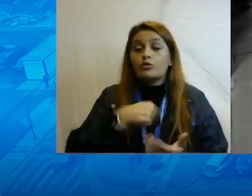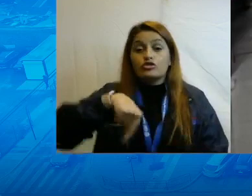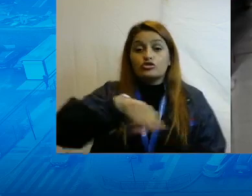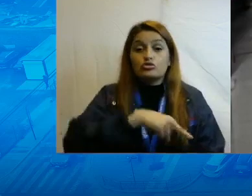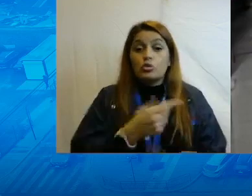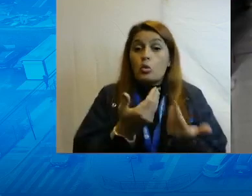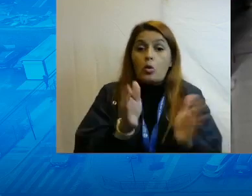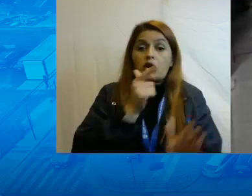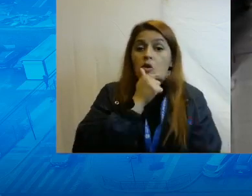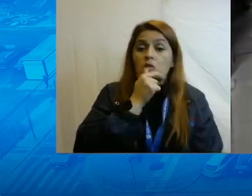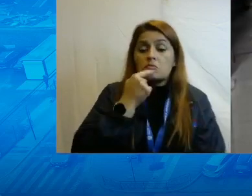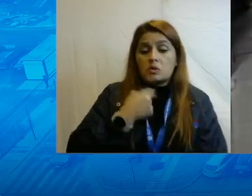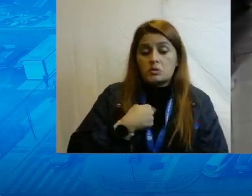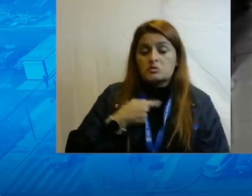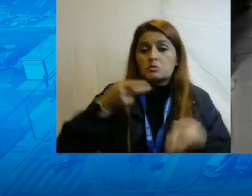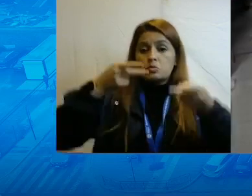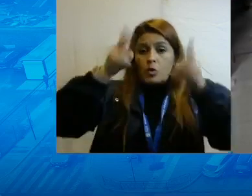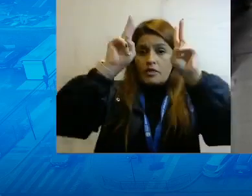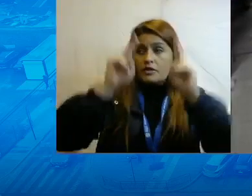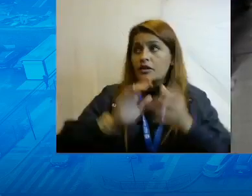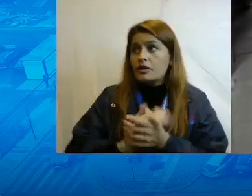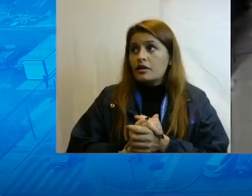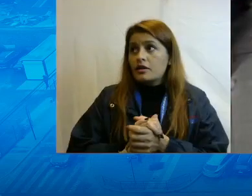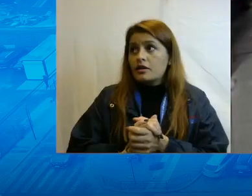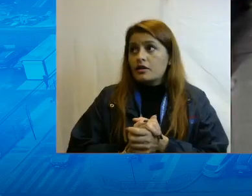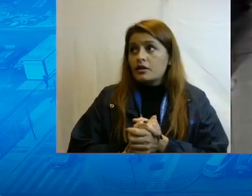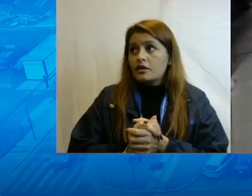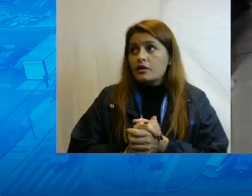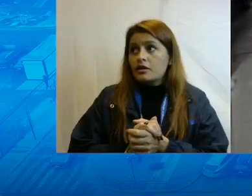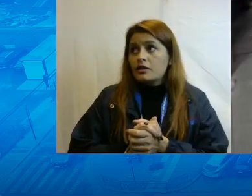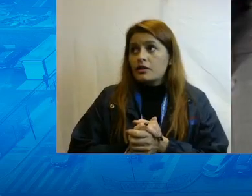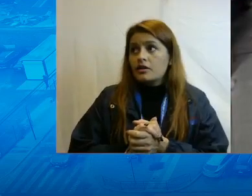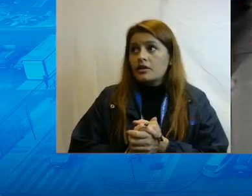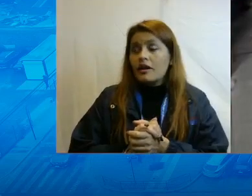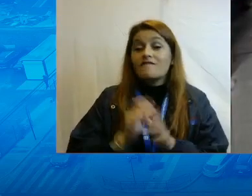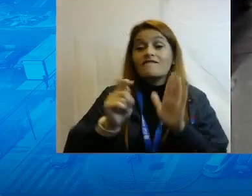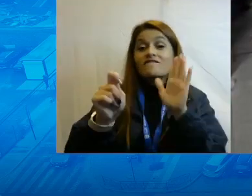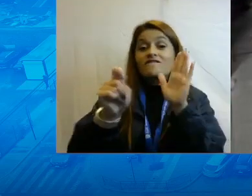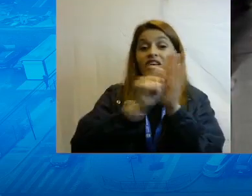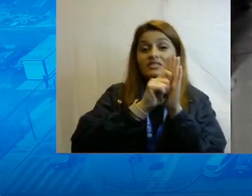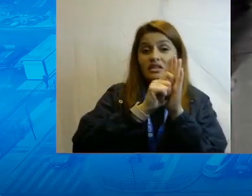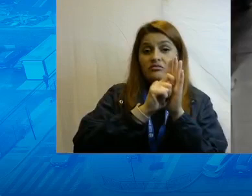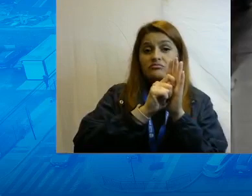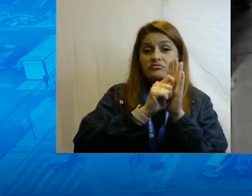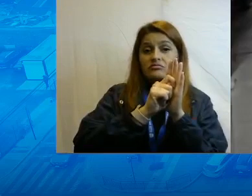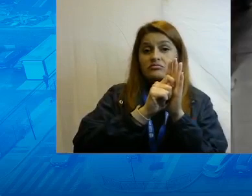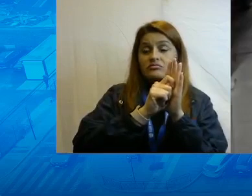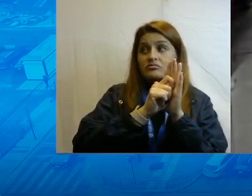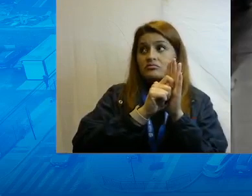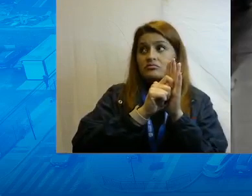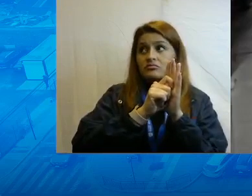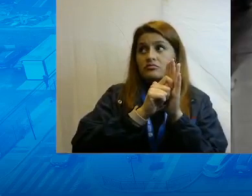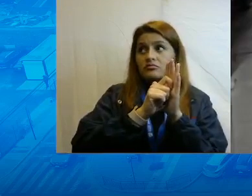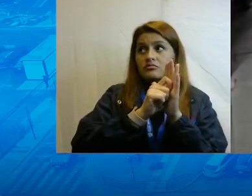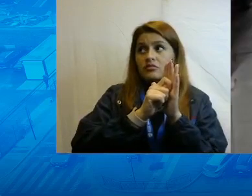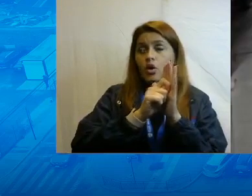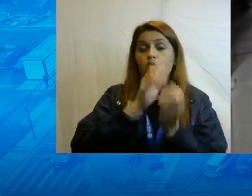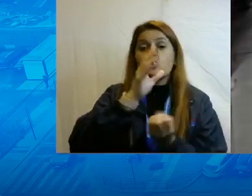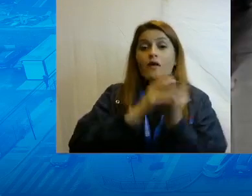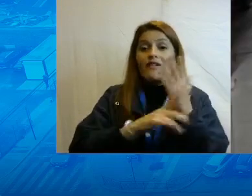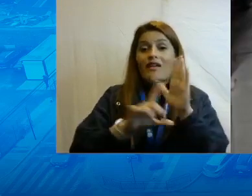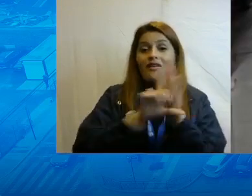consulta. Bueno, establecer, claro, como bien me señala Paola, las fechas que constan en estos nuevos